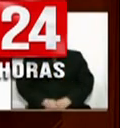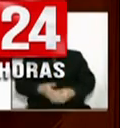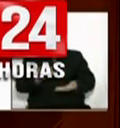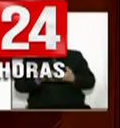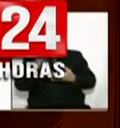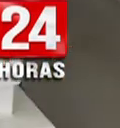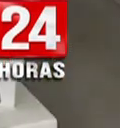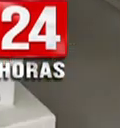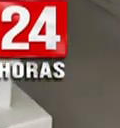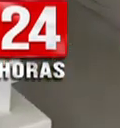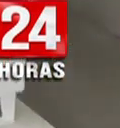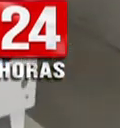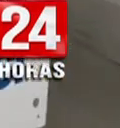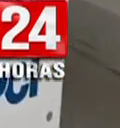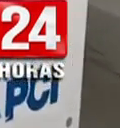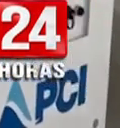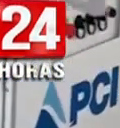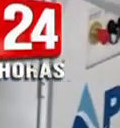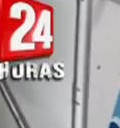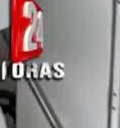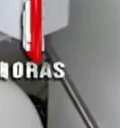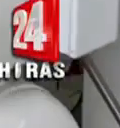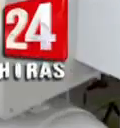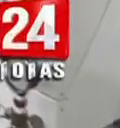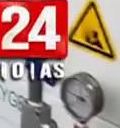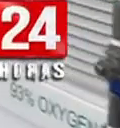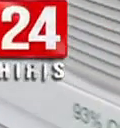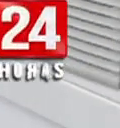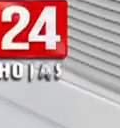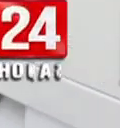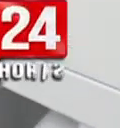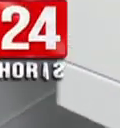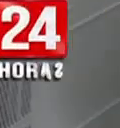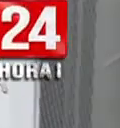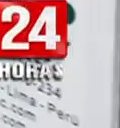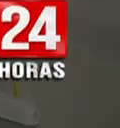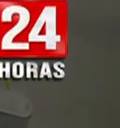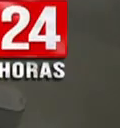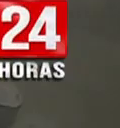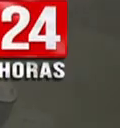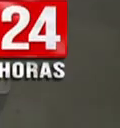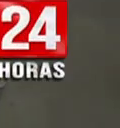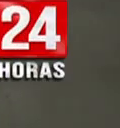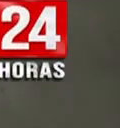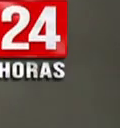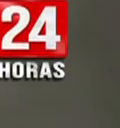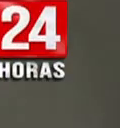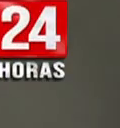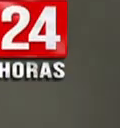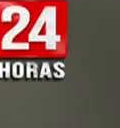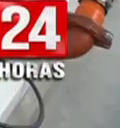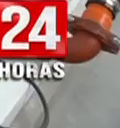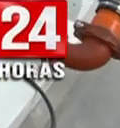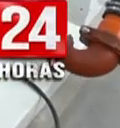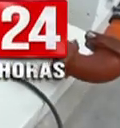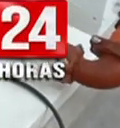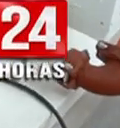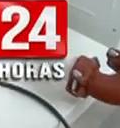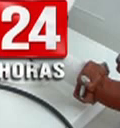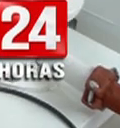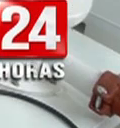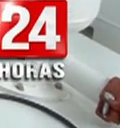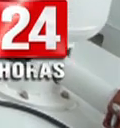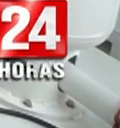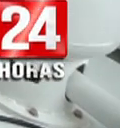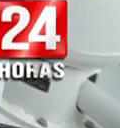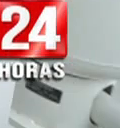transporte terrestre. Martos indicó que las reservas de oxígeno medicinal en el país se están potenciando con nuevas